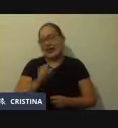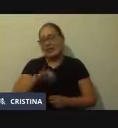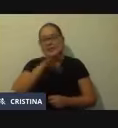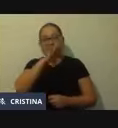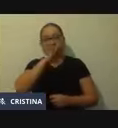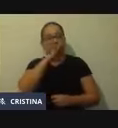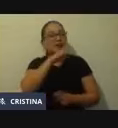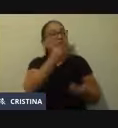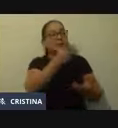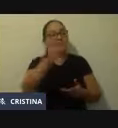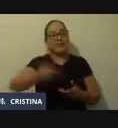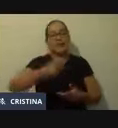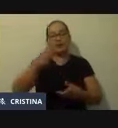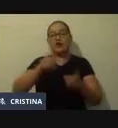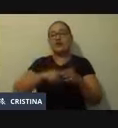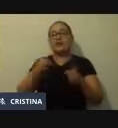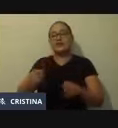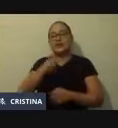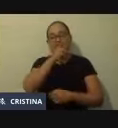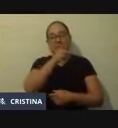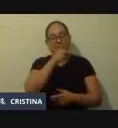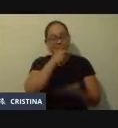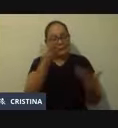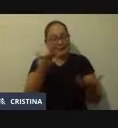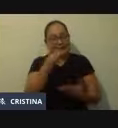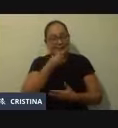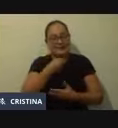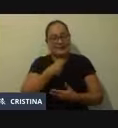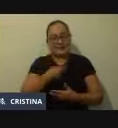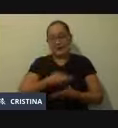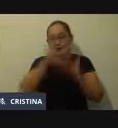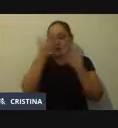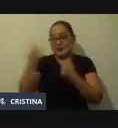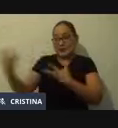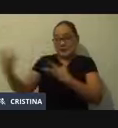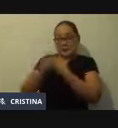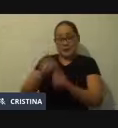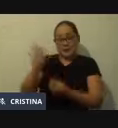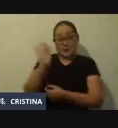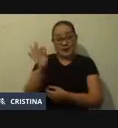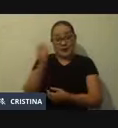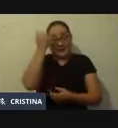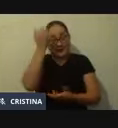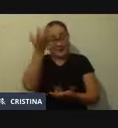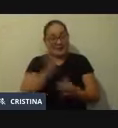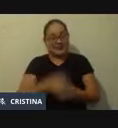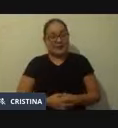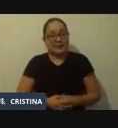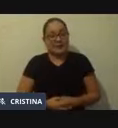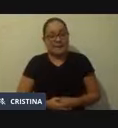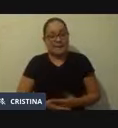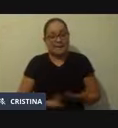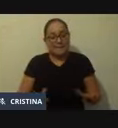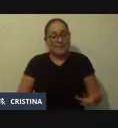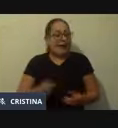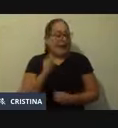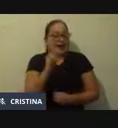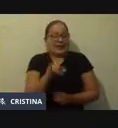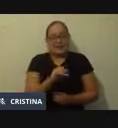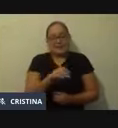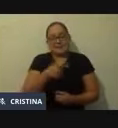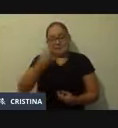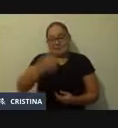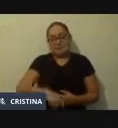está papi? No, pues no sé. Según yo estaba con él, imagínense. Bueno, pues ya los gajes del oficio de ser